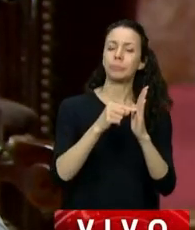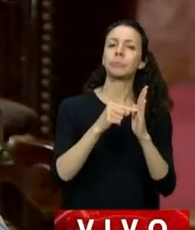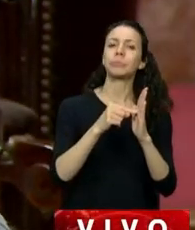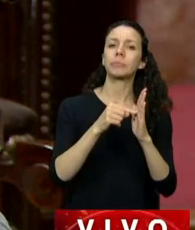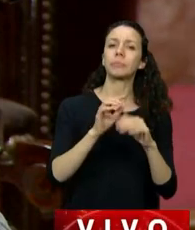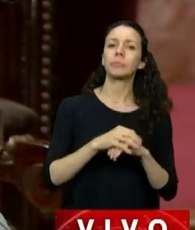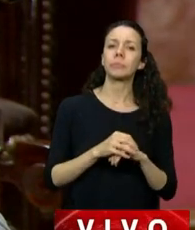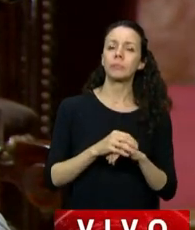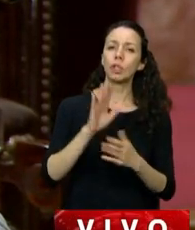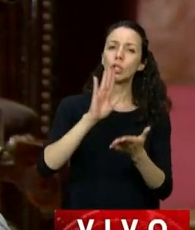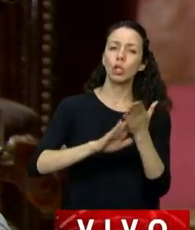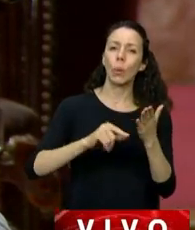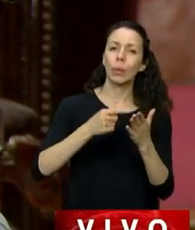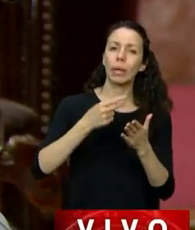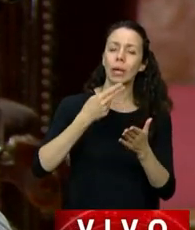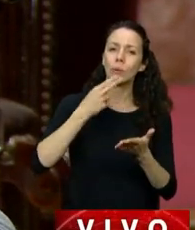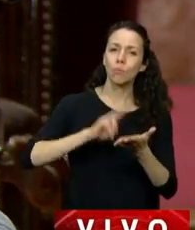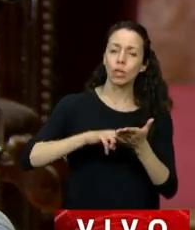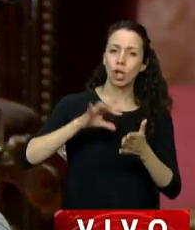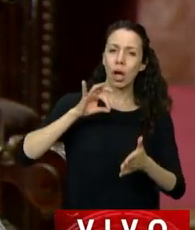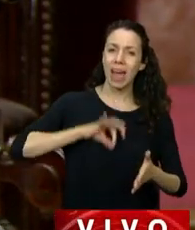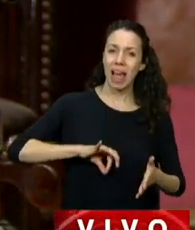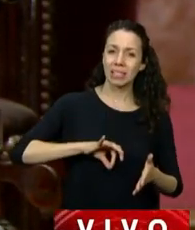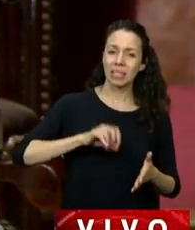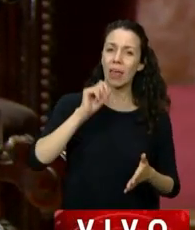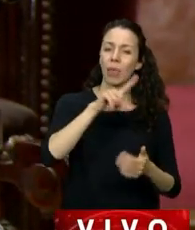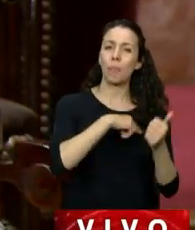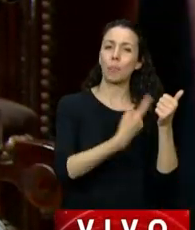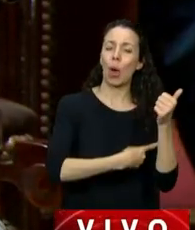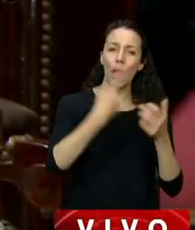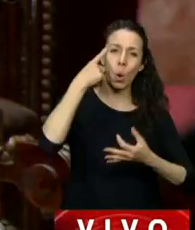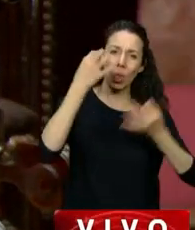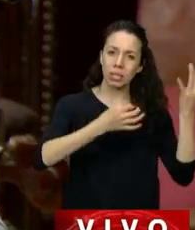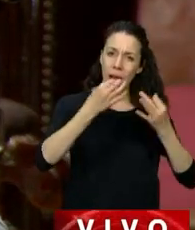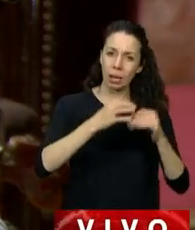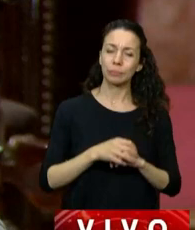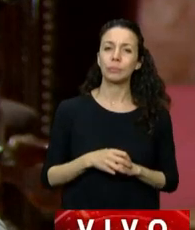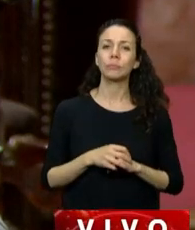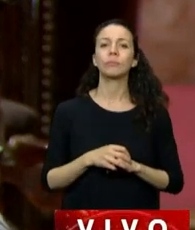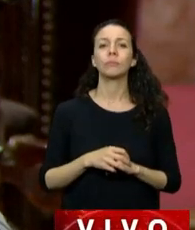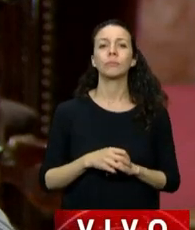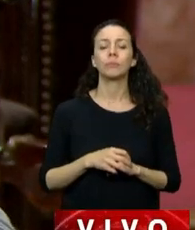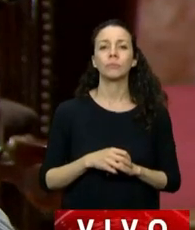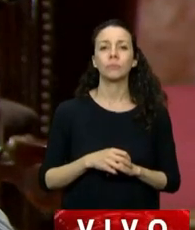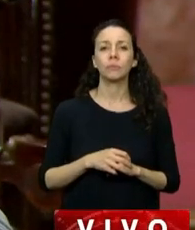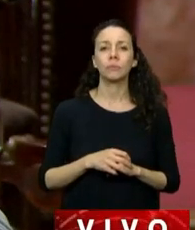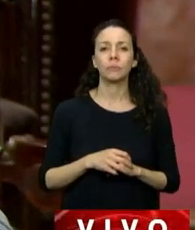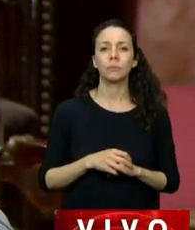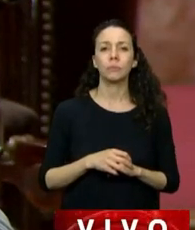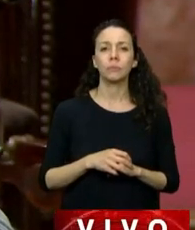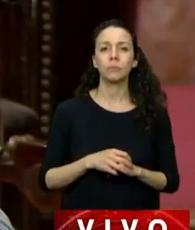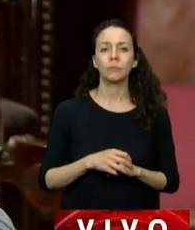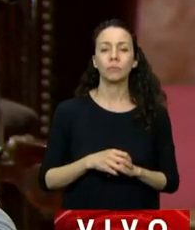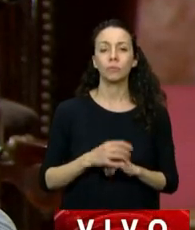del el impuesto a las ganancias, el cobro del impuesto a las ganancias al Poder Judicial. Miren,